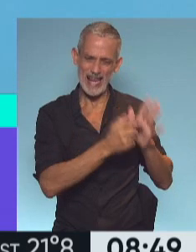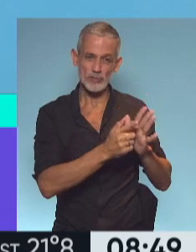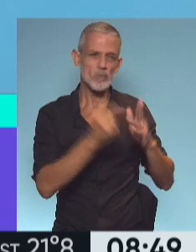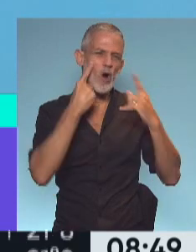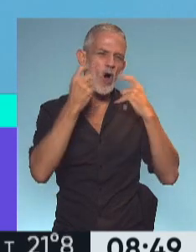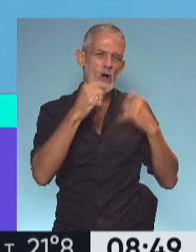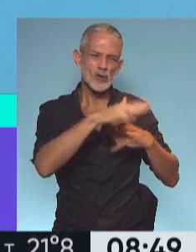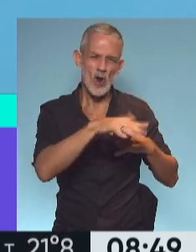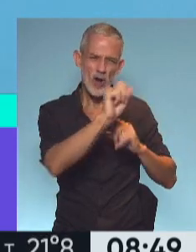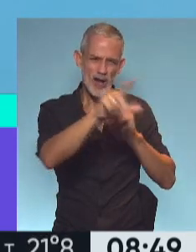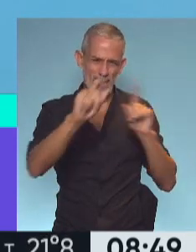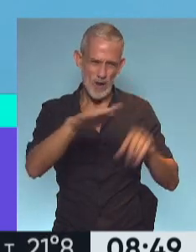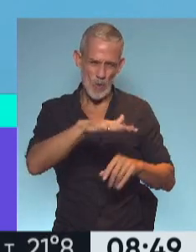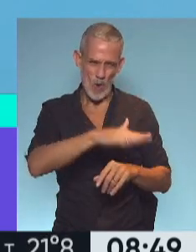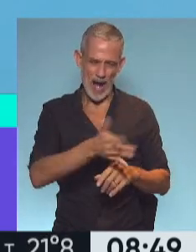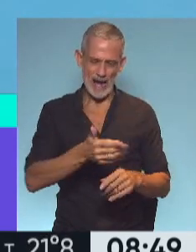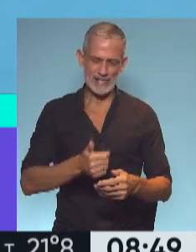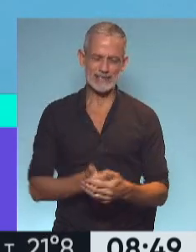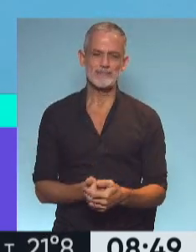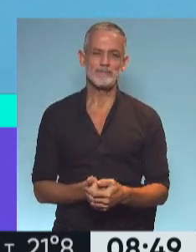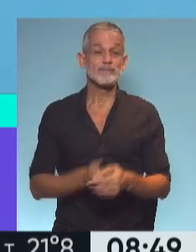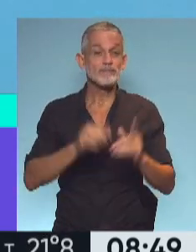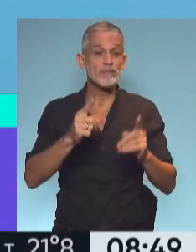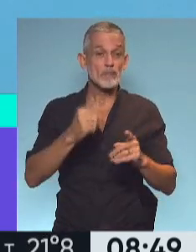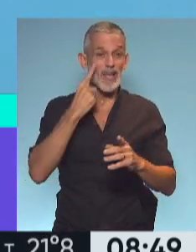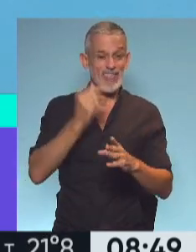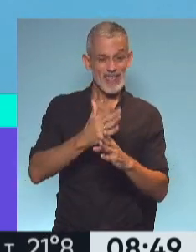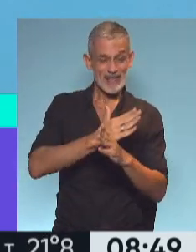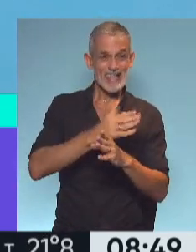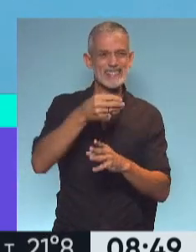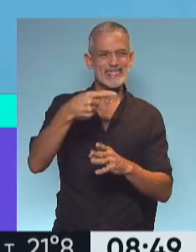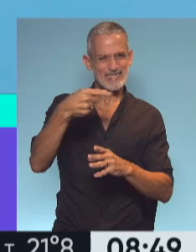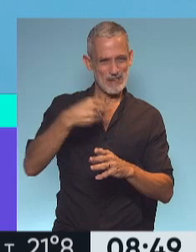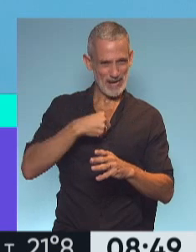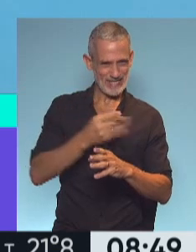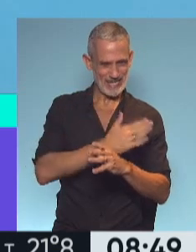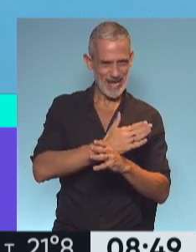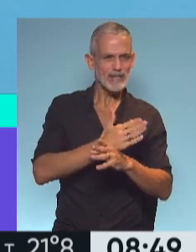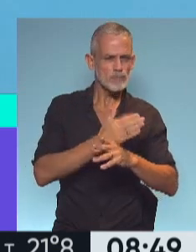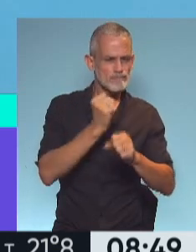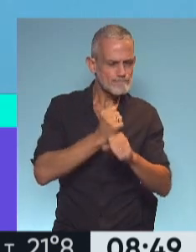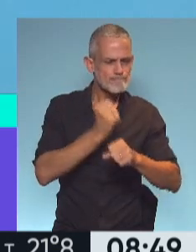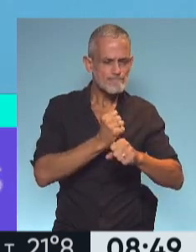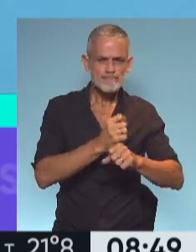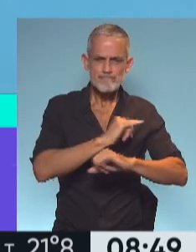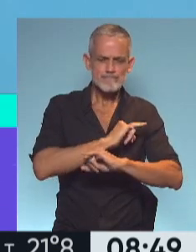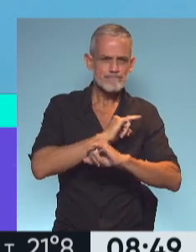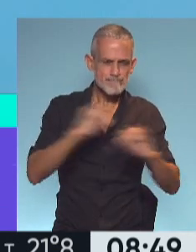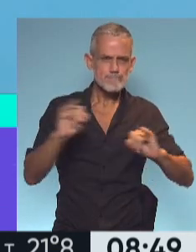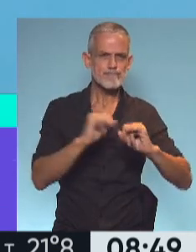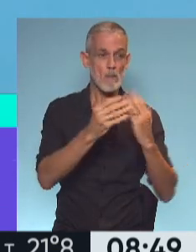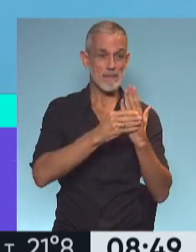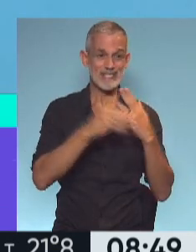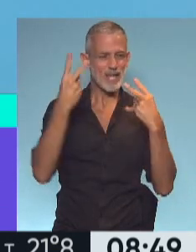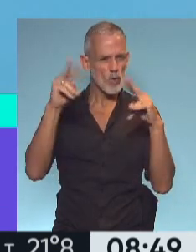de las jurisdicciones. En los días previos a Semana Santa se trabajó muy, muy fuerte también con el